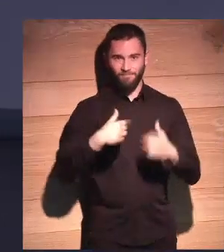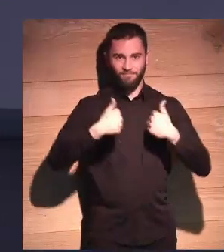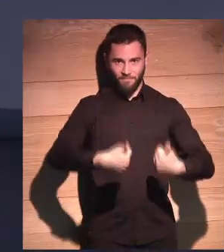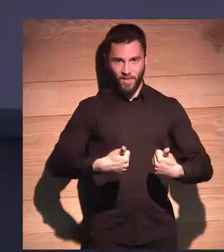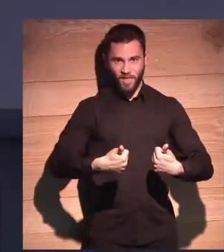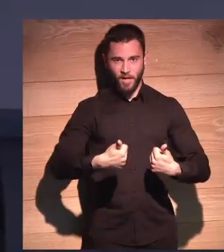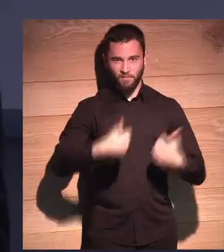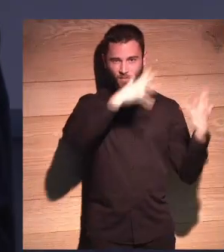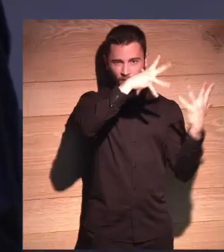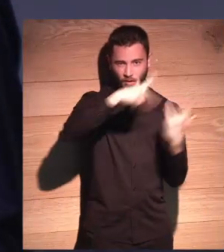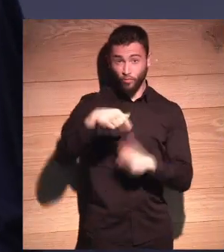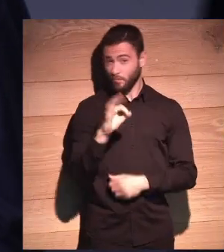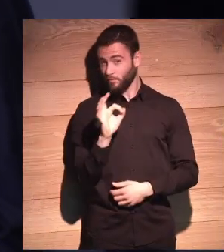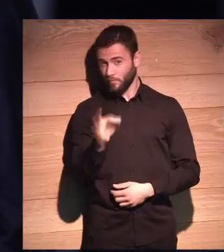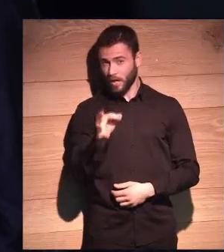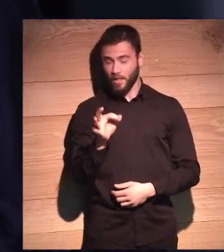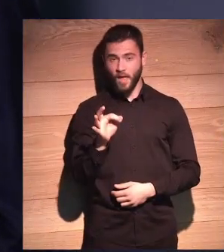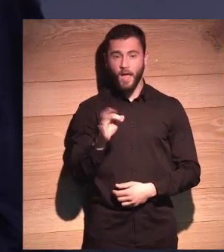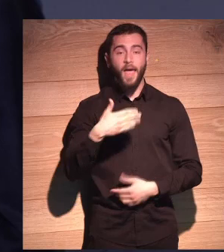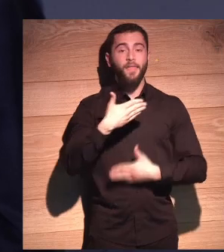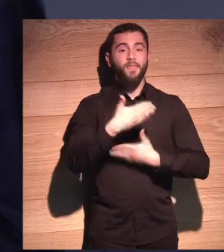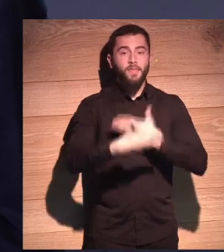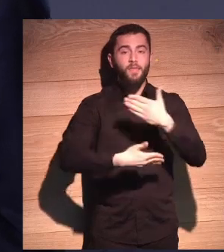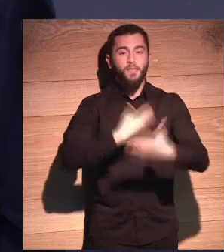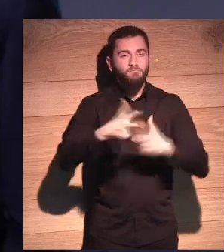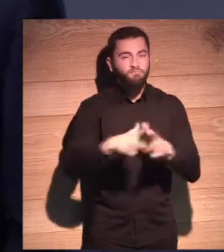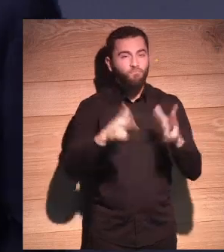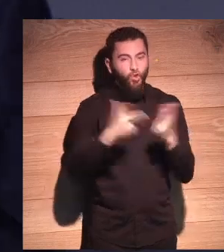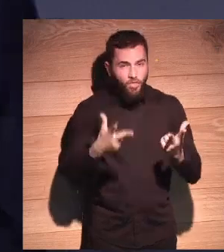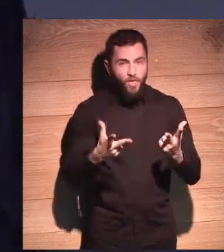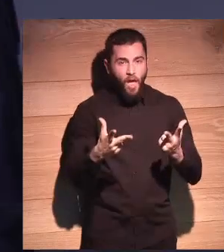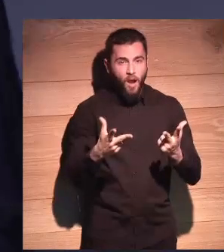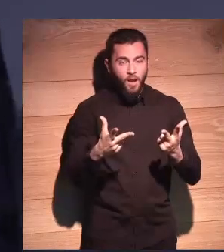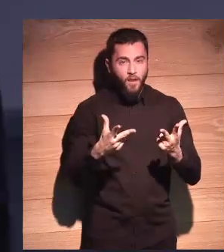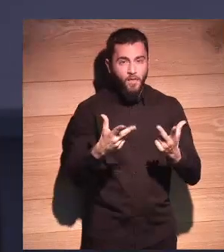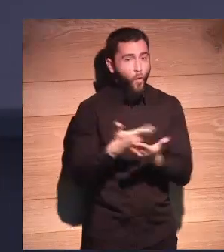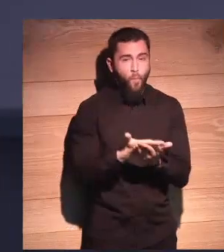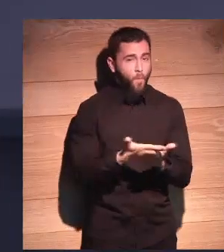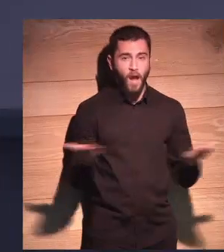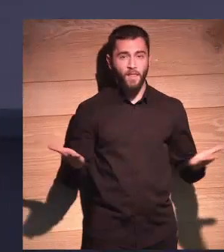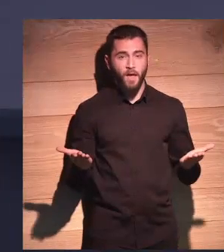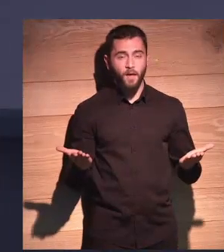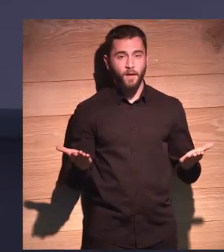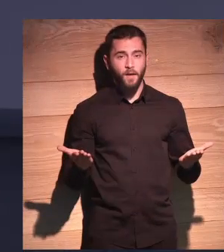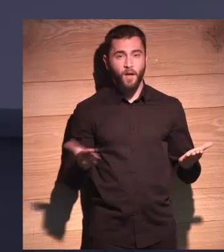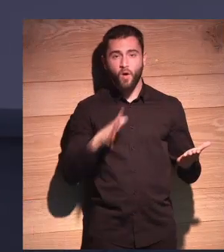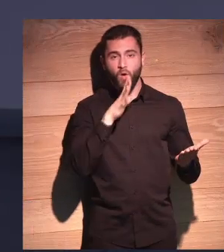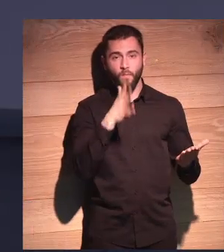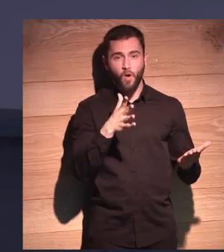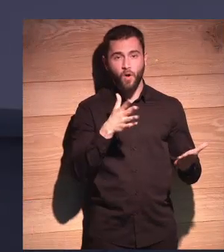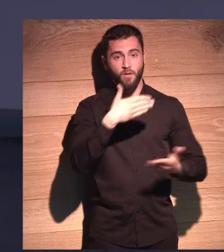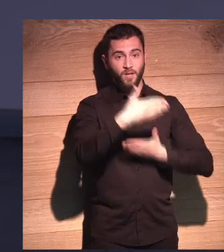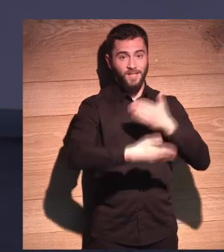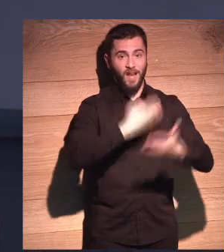se calcula, y va a ser verdad, que el desarrollo social de la humanidad por el